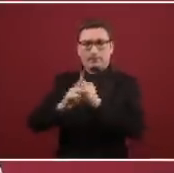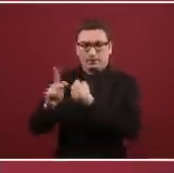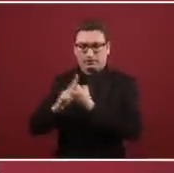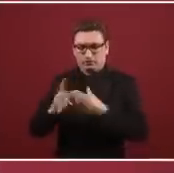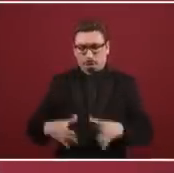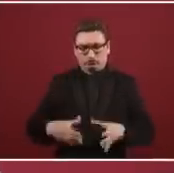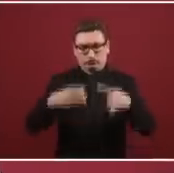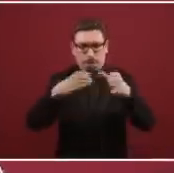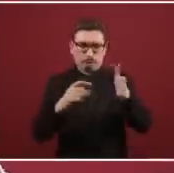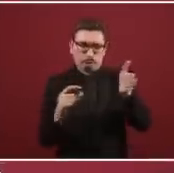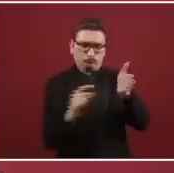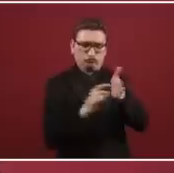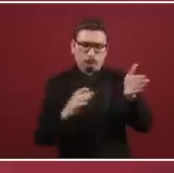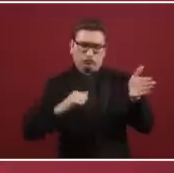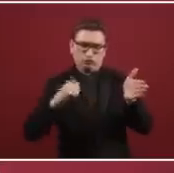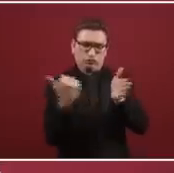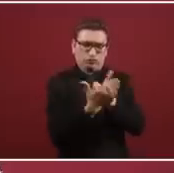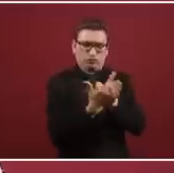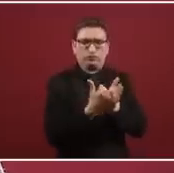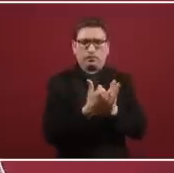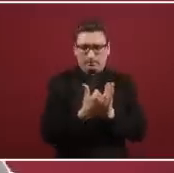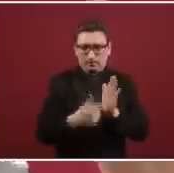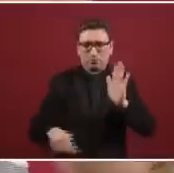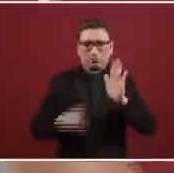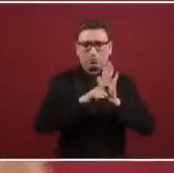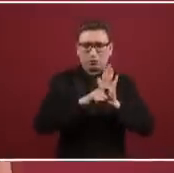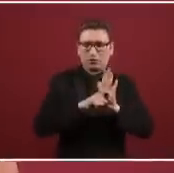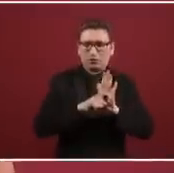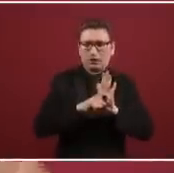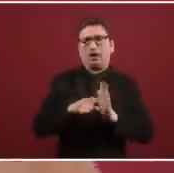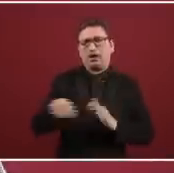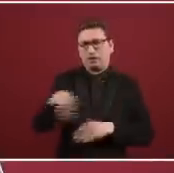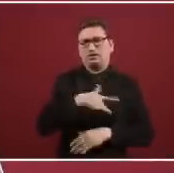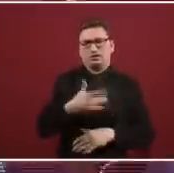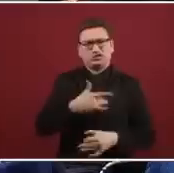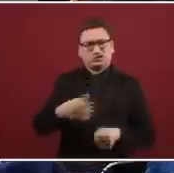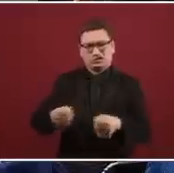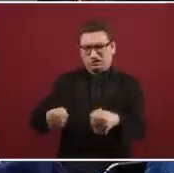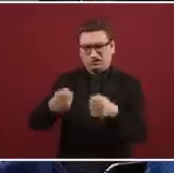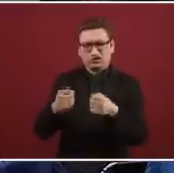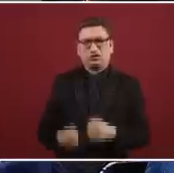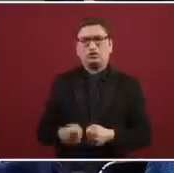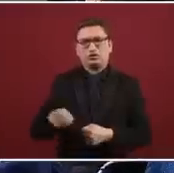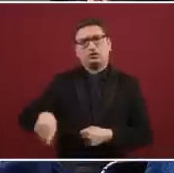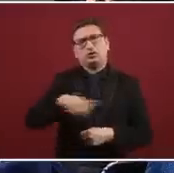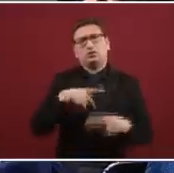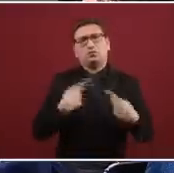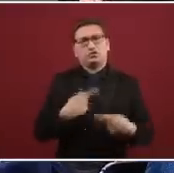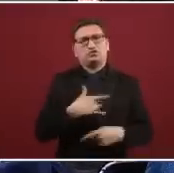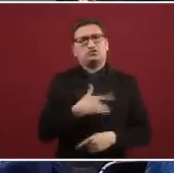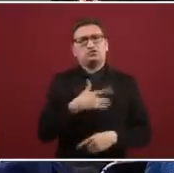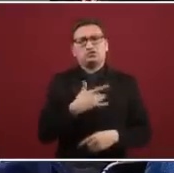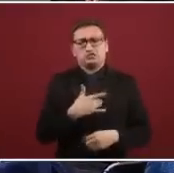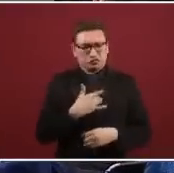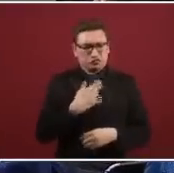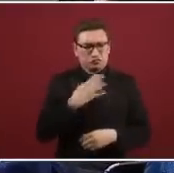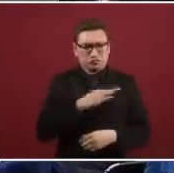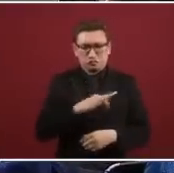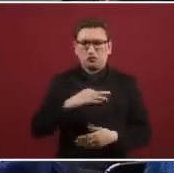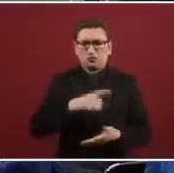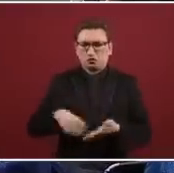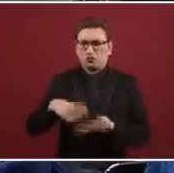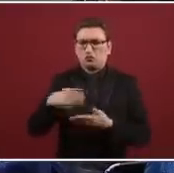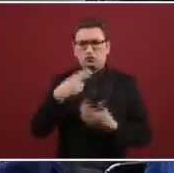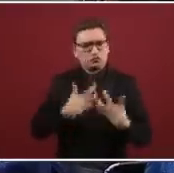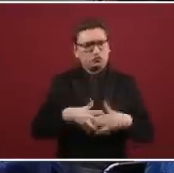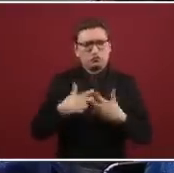troquelado de los cilindros, se garantiza la seguridad de los consumidores y no se ha